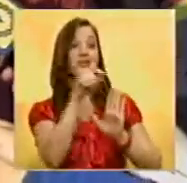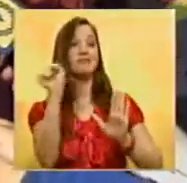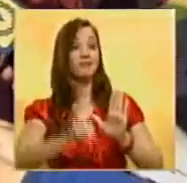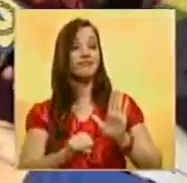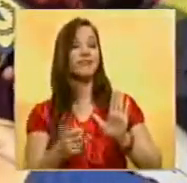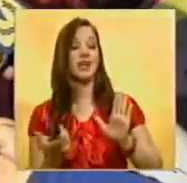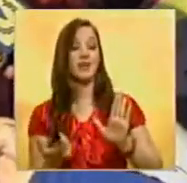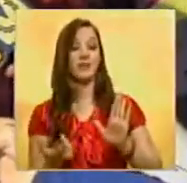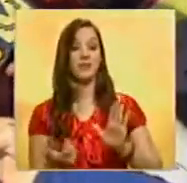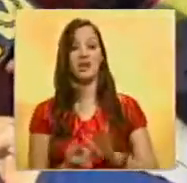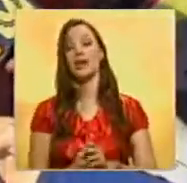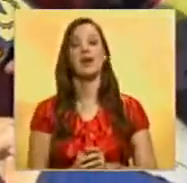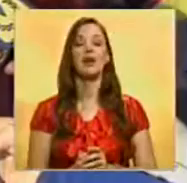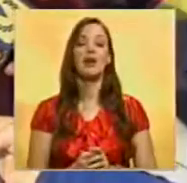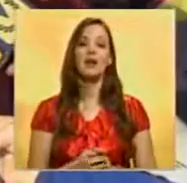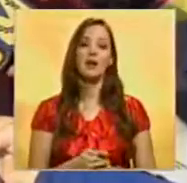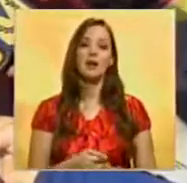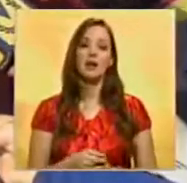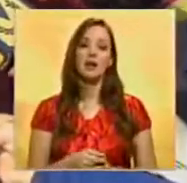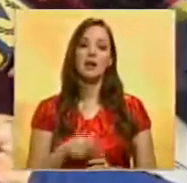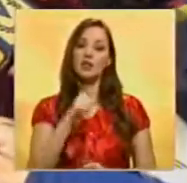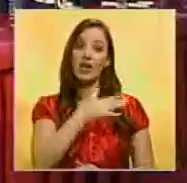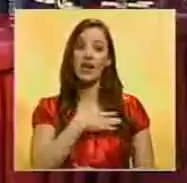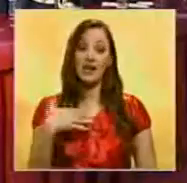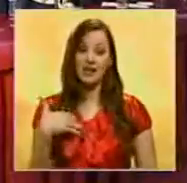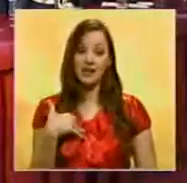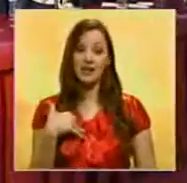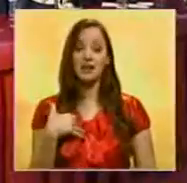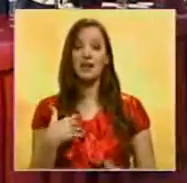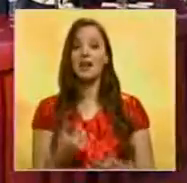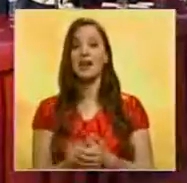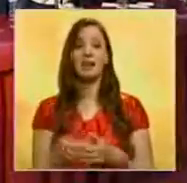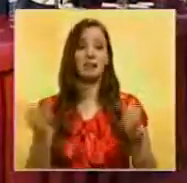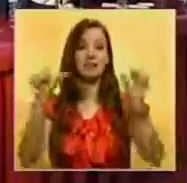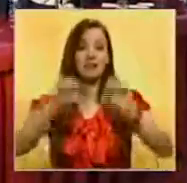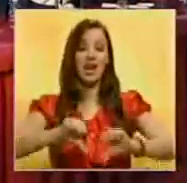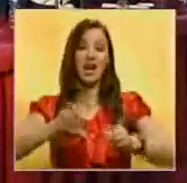pretensiones de hipotecar a Venezuela. Oliver Rodríguez, Noticiero Venevisión.